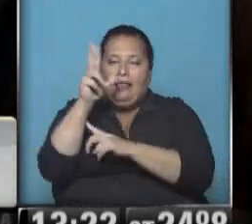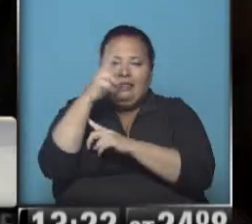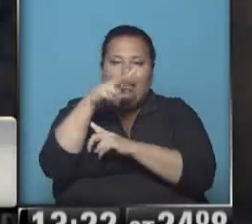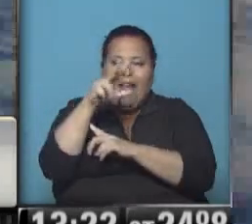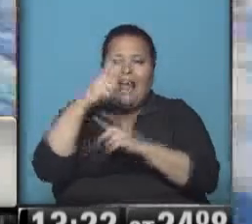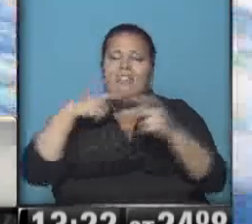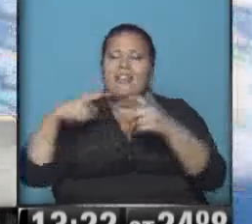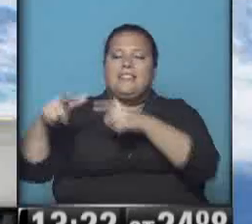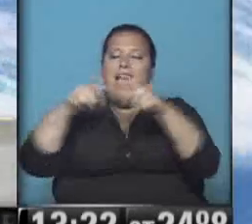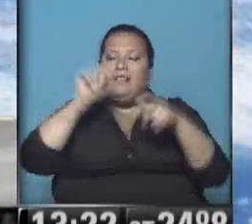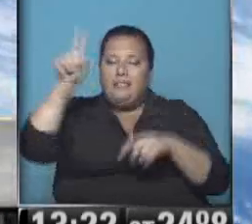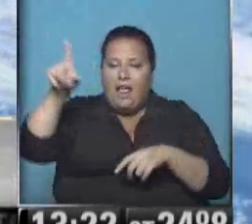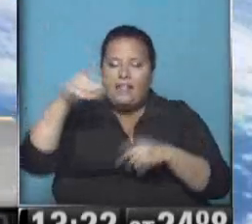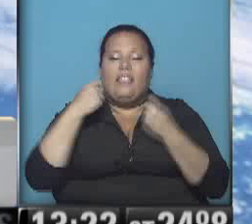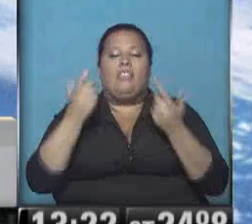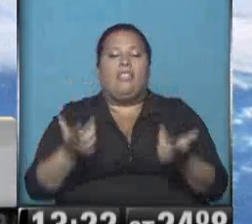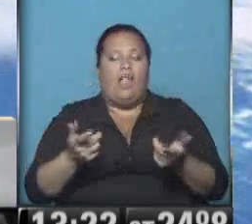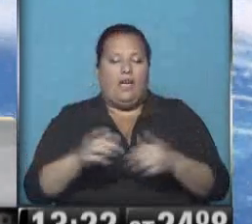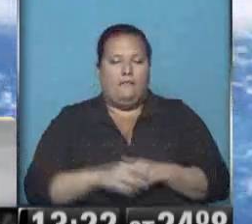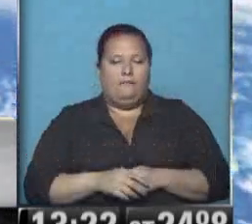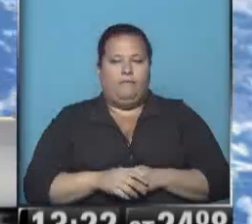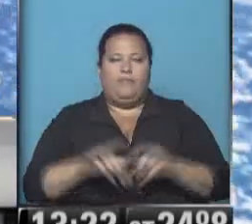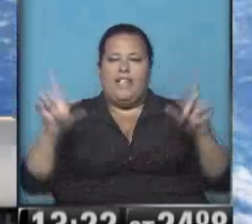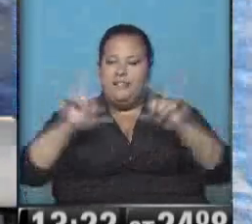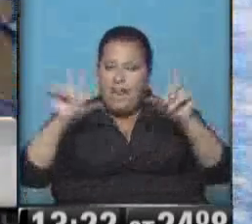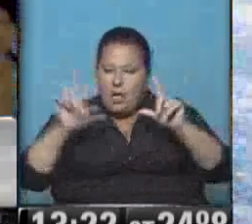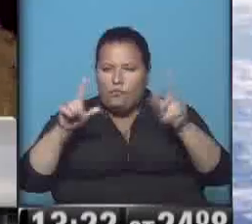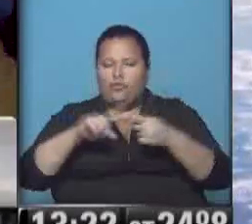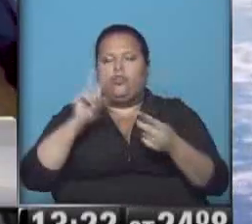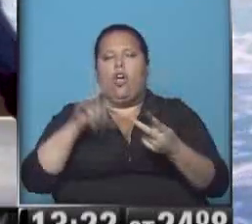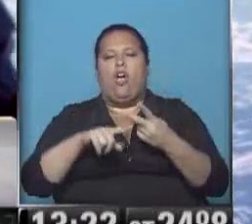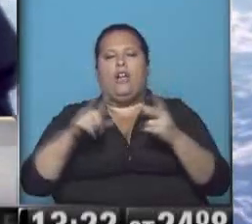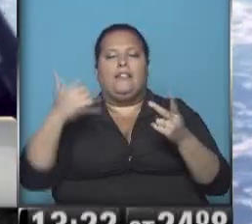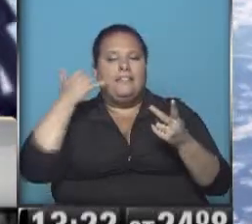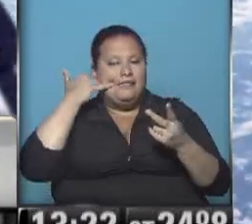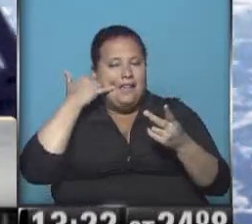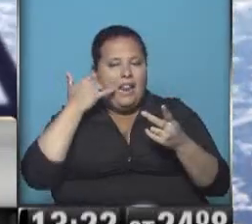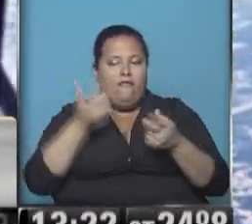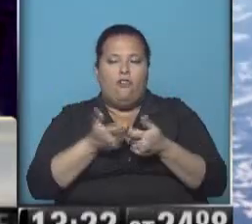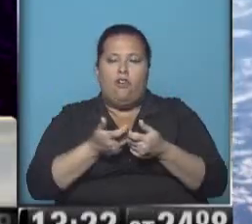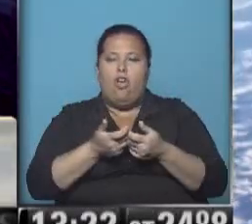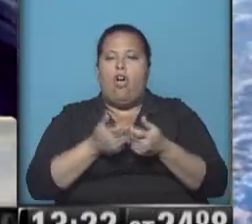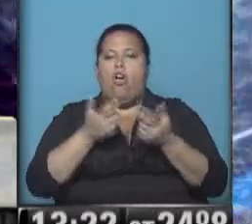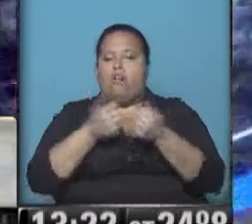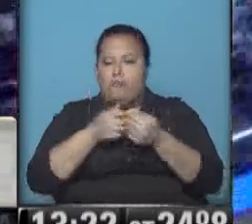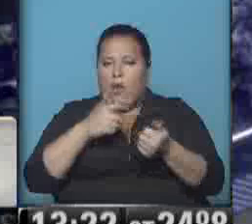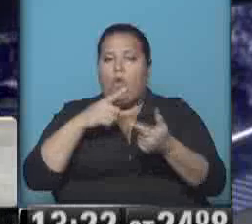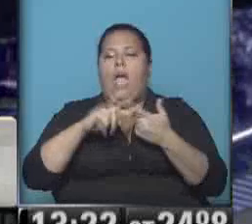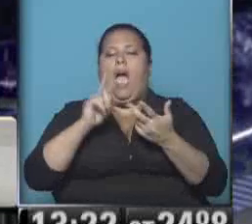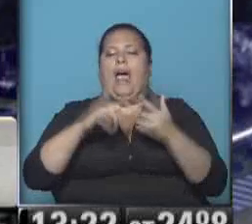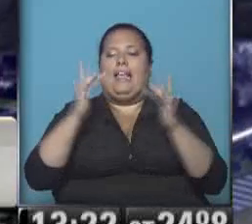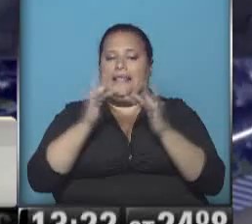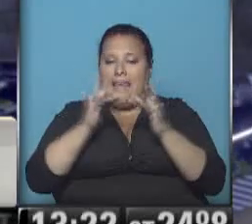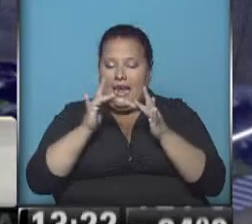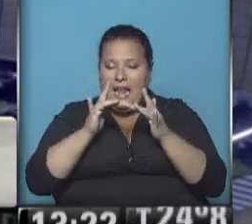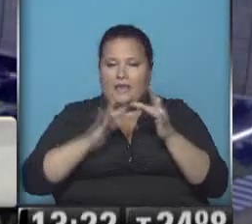satelital y poder brindar televisión, telefonía sobre IP, internet